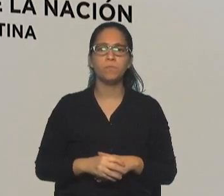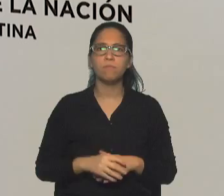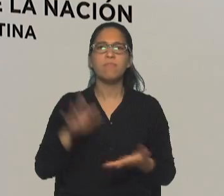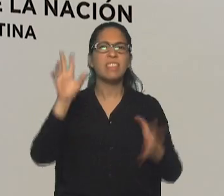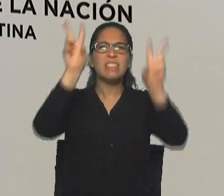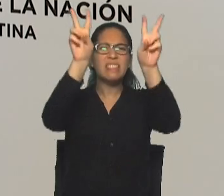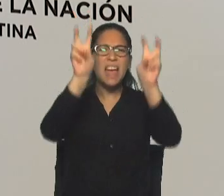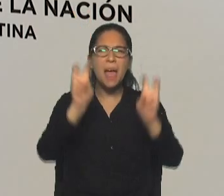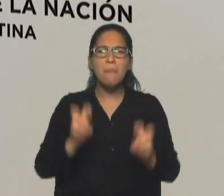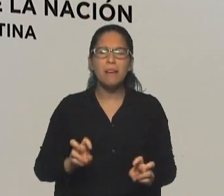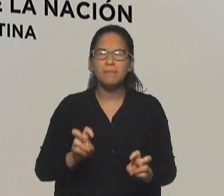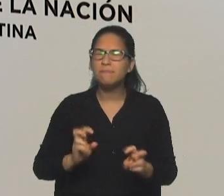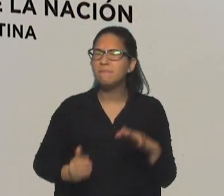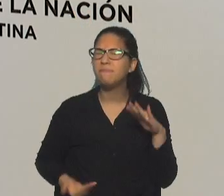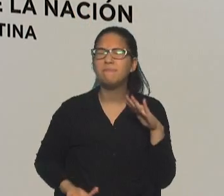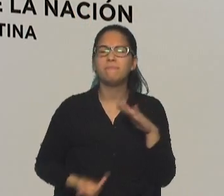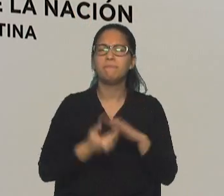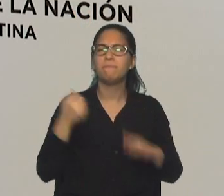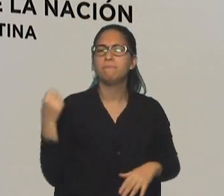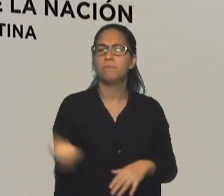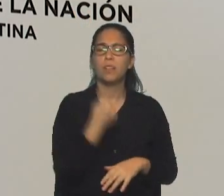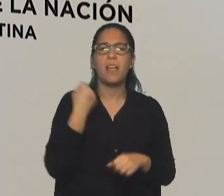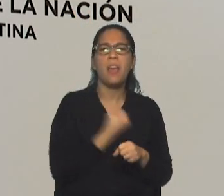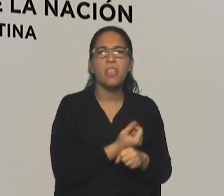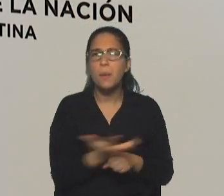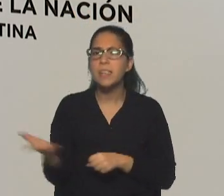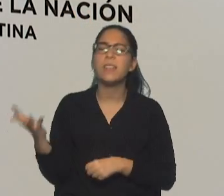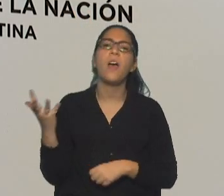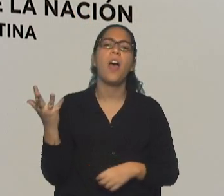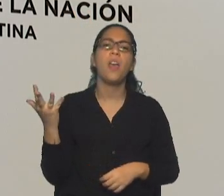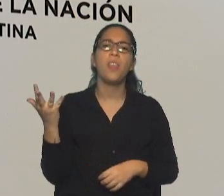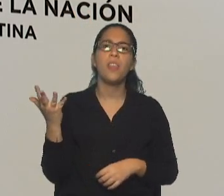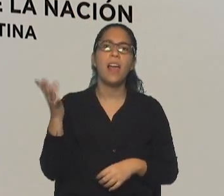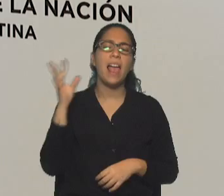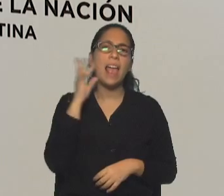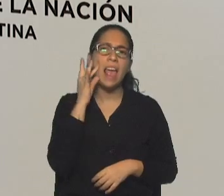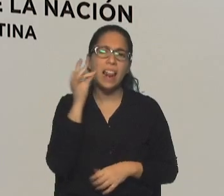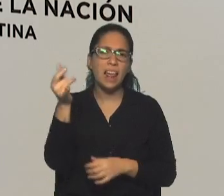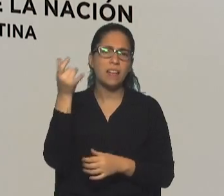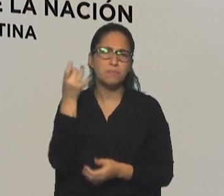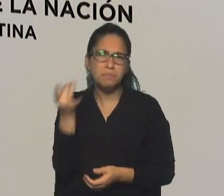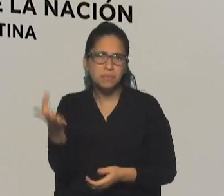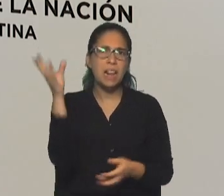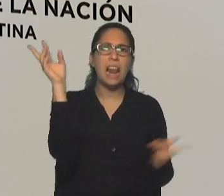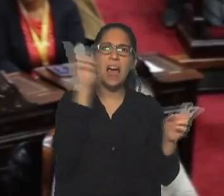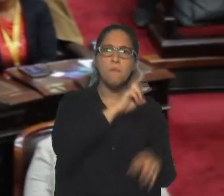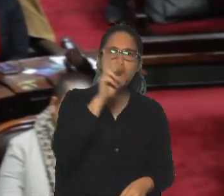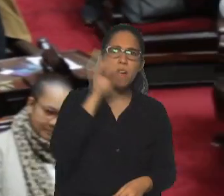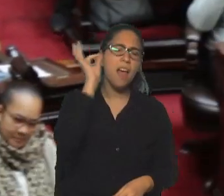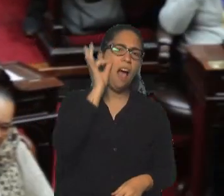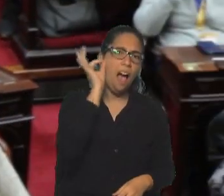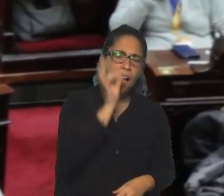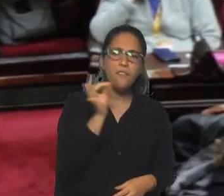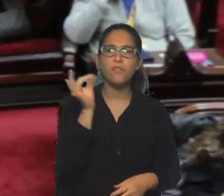van a tocar temas tan importantes y trascendentario como es la diversidad étnico racial las mujeres afro